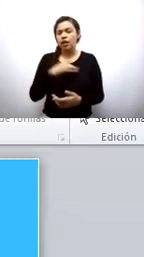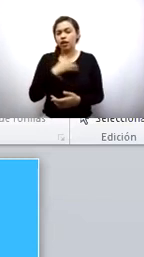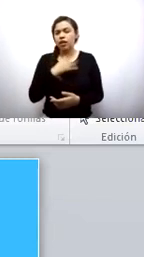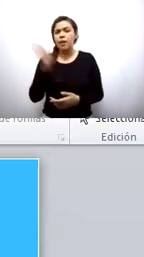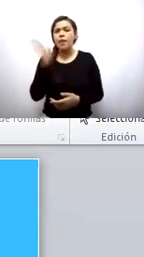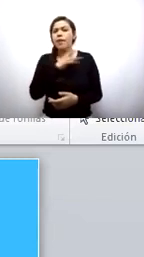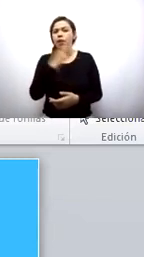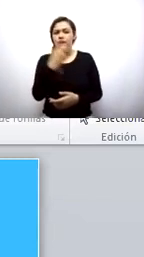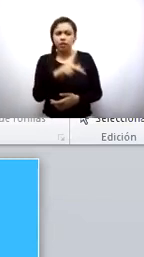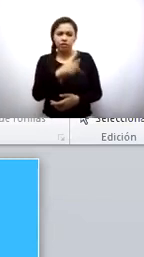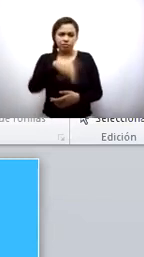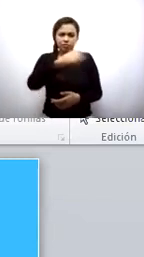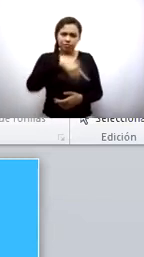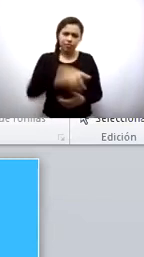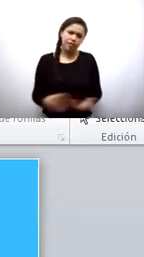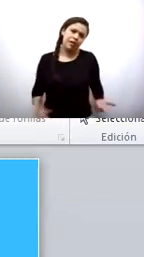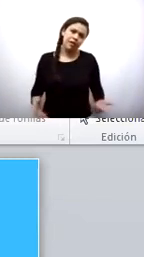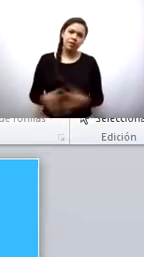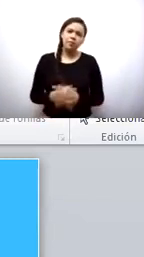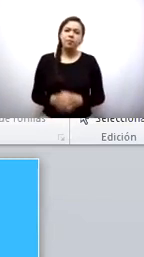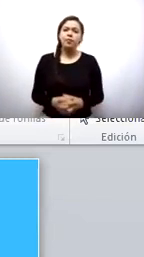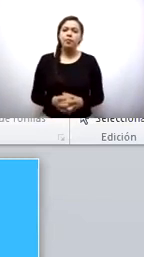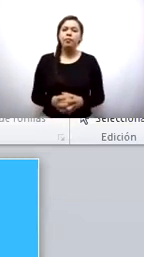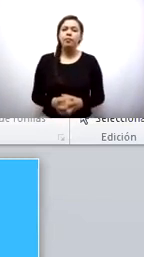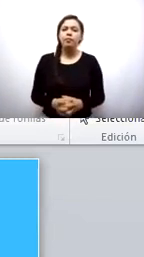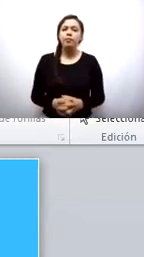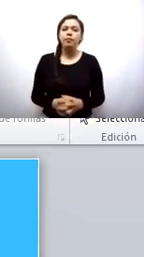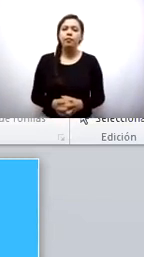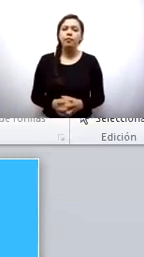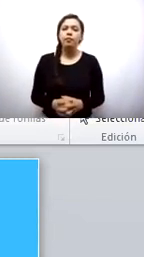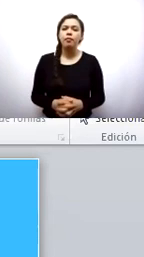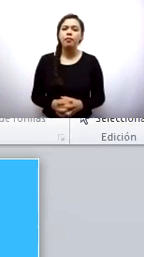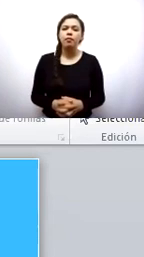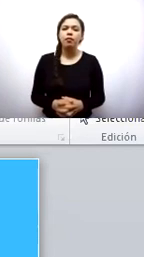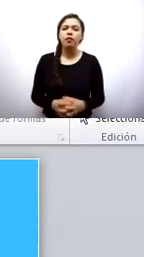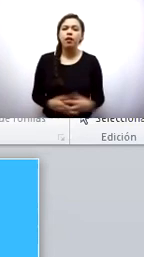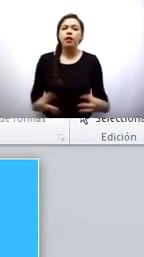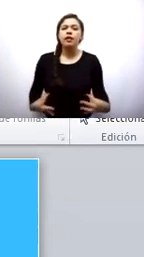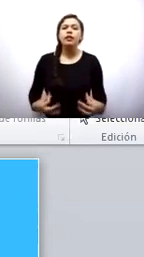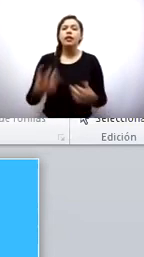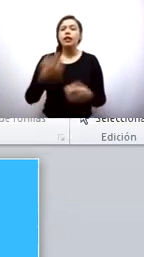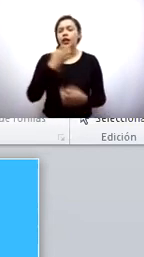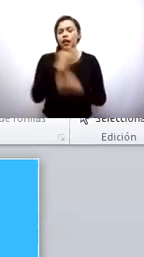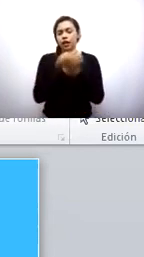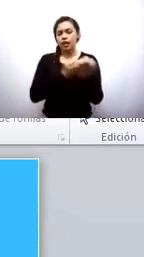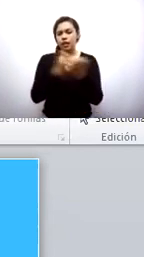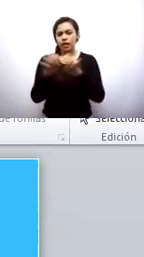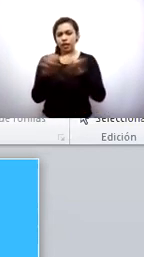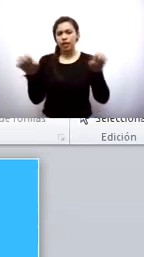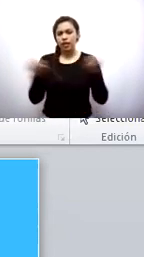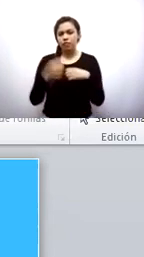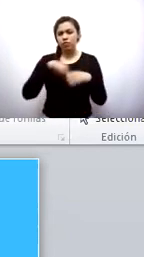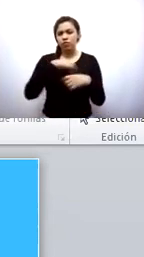ellos. Y pues bueno, también justamente la calidad de los equipos que incluso nosotros como maestro tenemos. Son